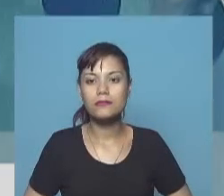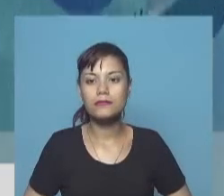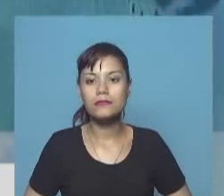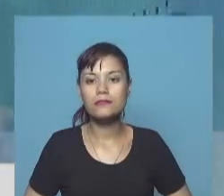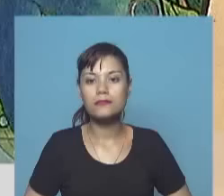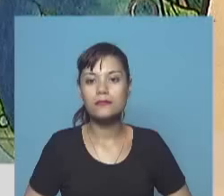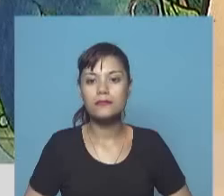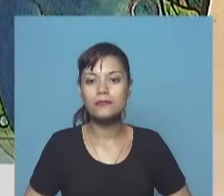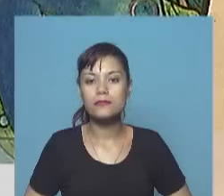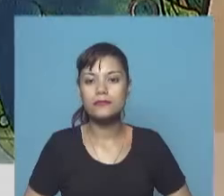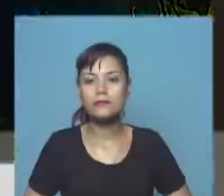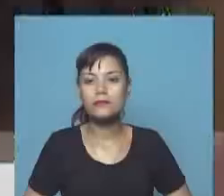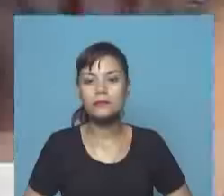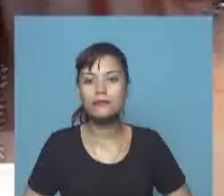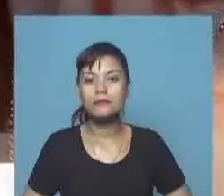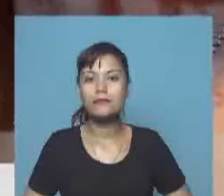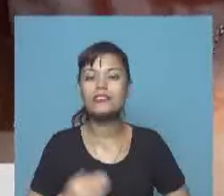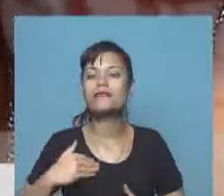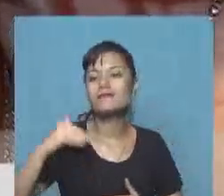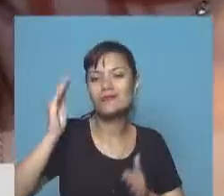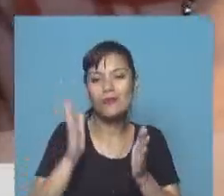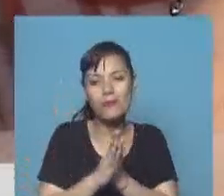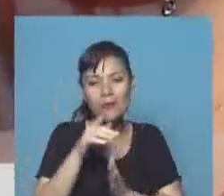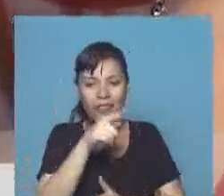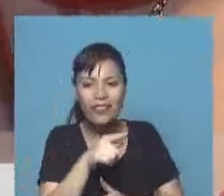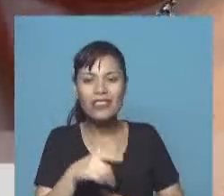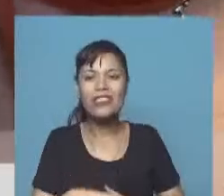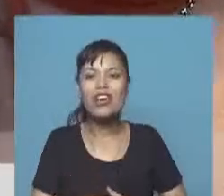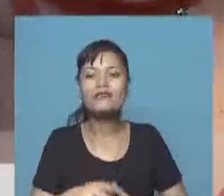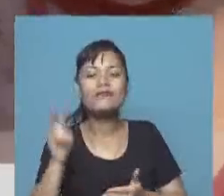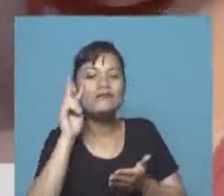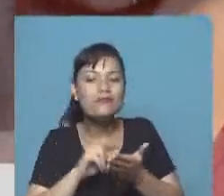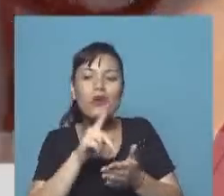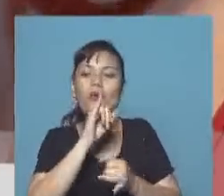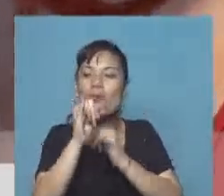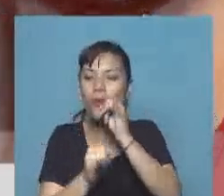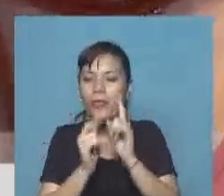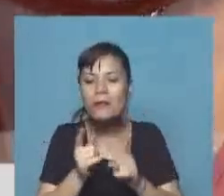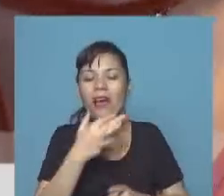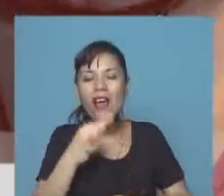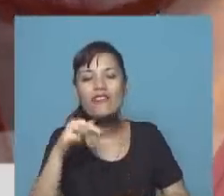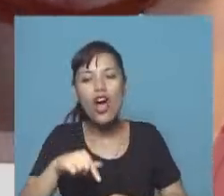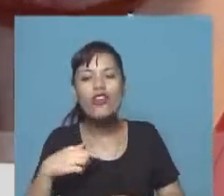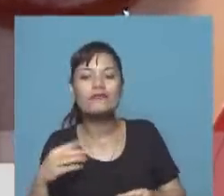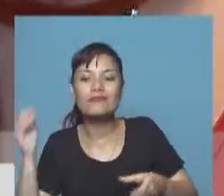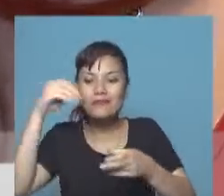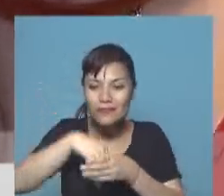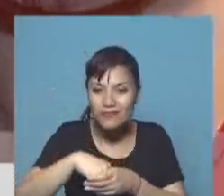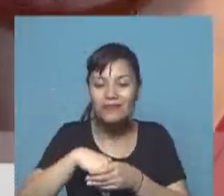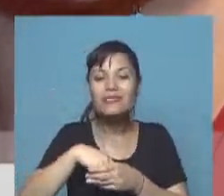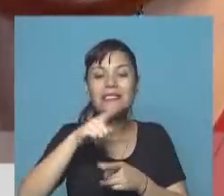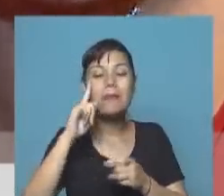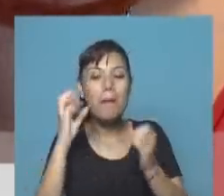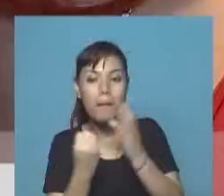distracción. Crecí con ella, leyéndome sus cuentos y realmente hoy formar parte de